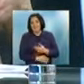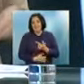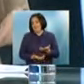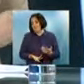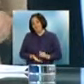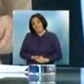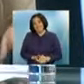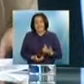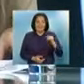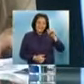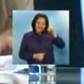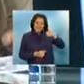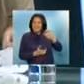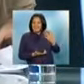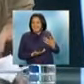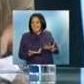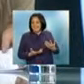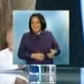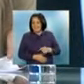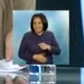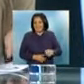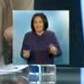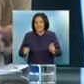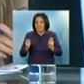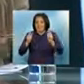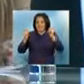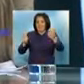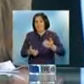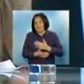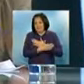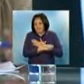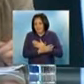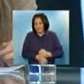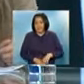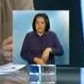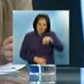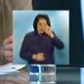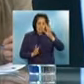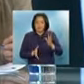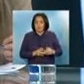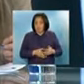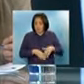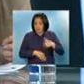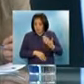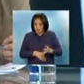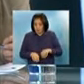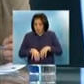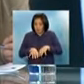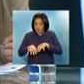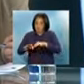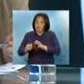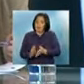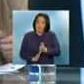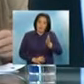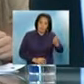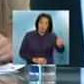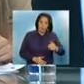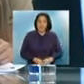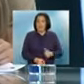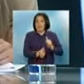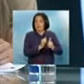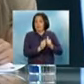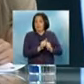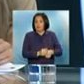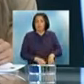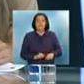Las anécdotas que se viven celebrando el aniversario de nuestro querido Perú. Y después del desfile militar, el presidente asistió a la tradicional Copa Clásico